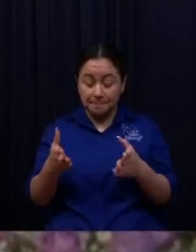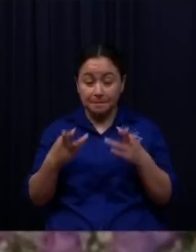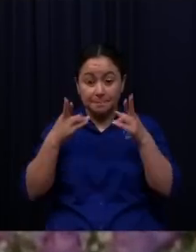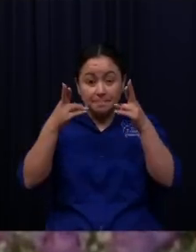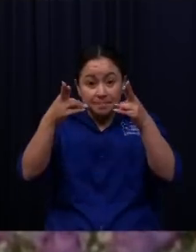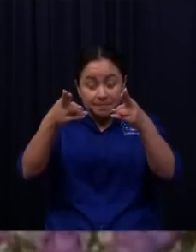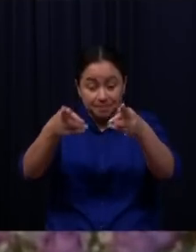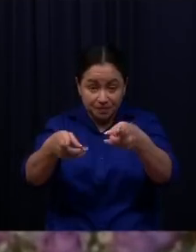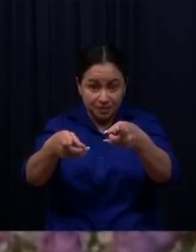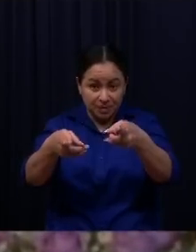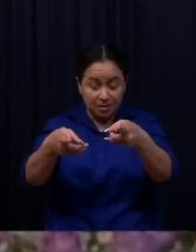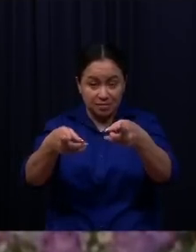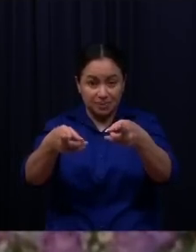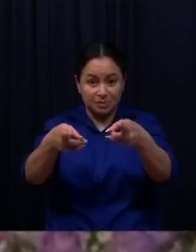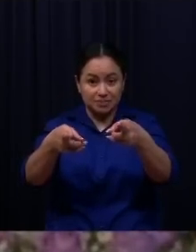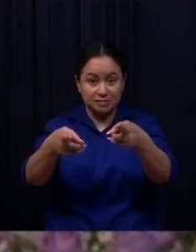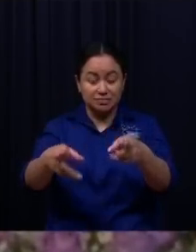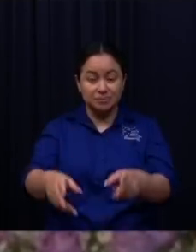si le dijeron a usted,